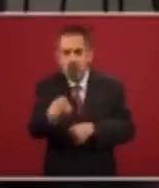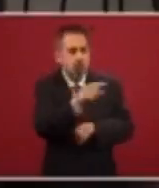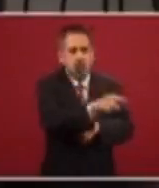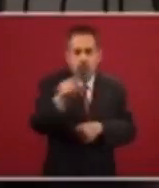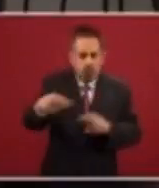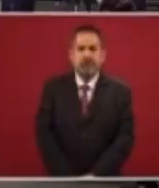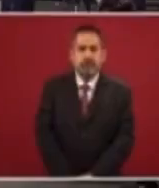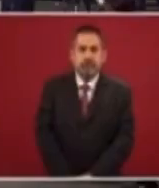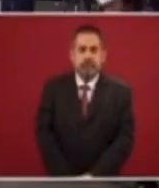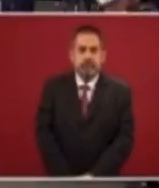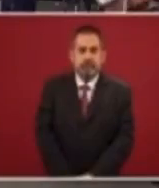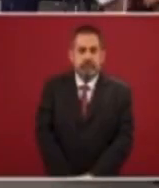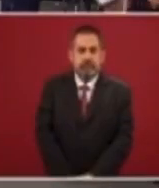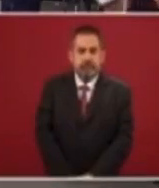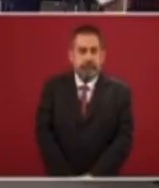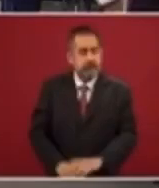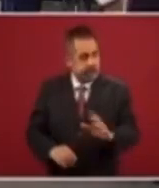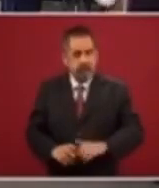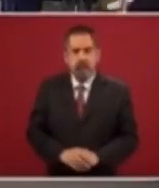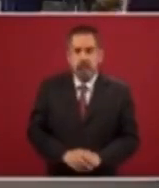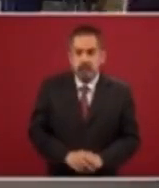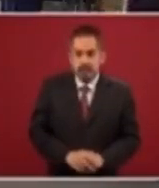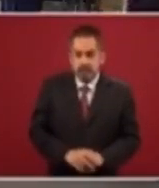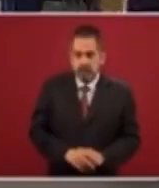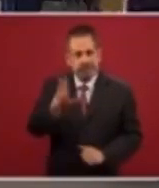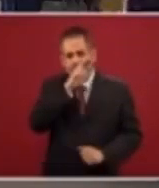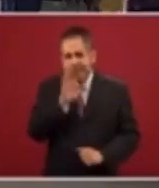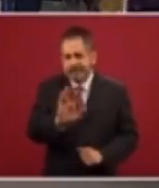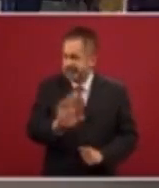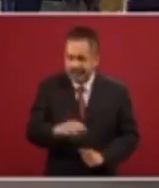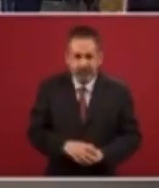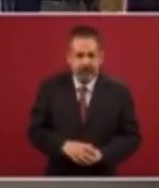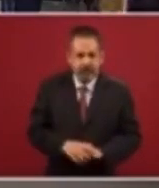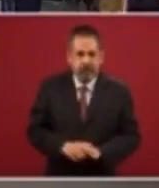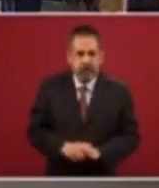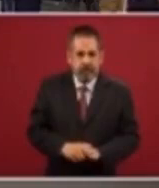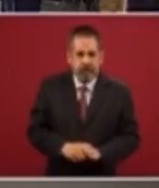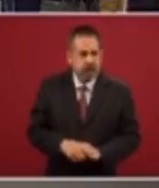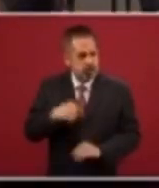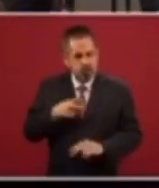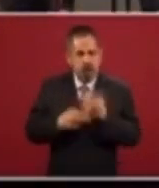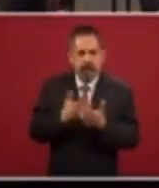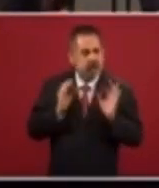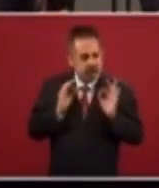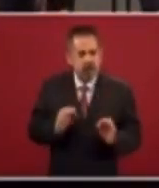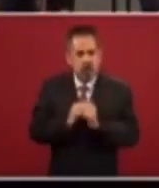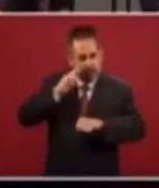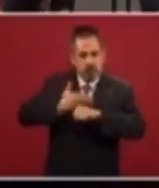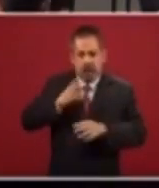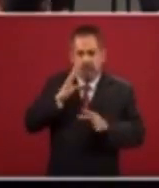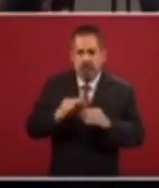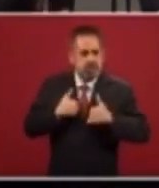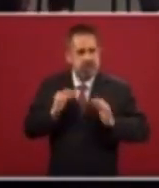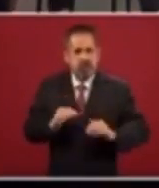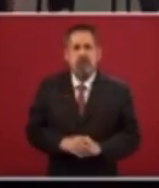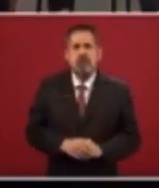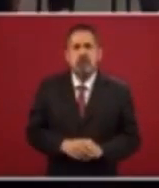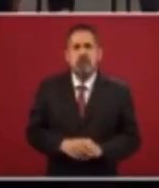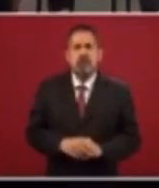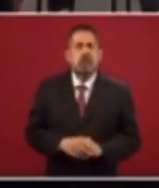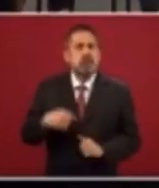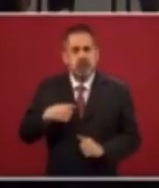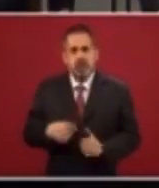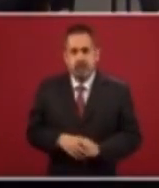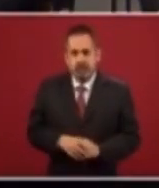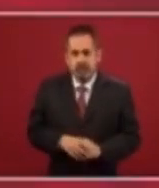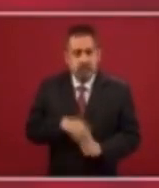o que tengo yo. Sí, para que no se preocupe mucho, yo voy a actuar de manera muy responsable.